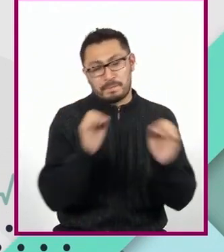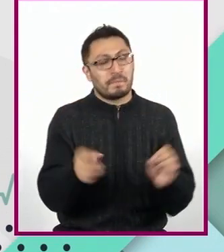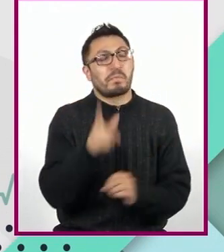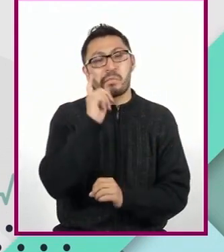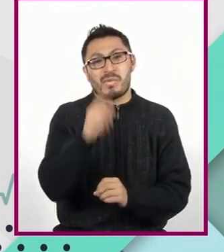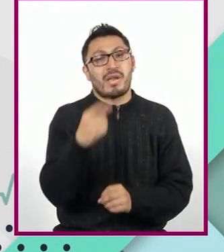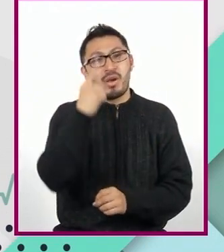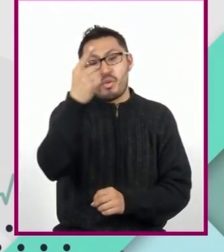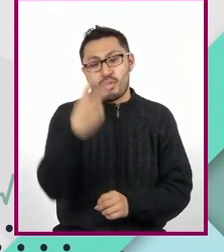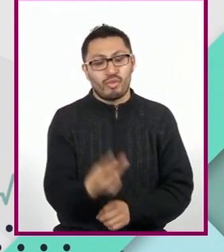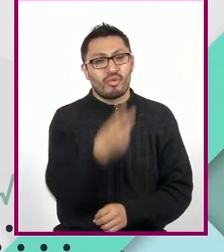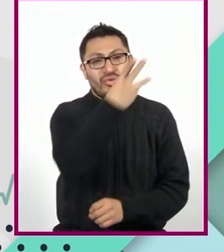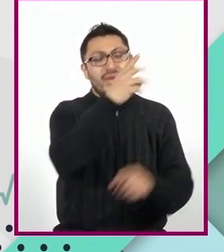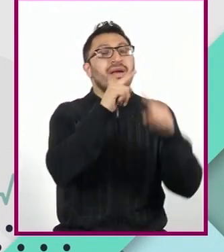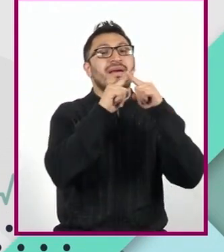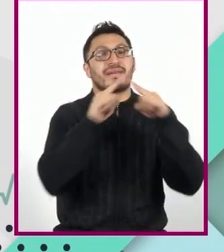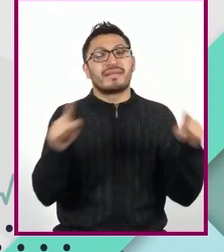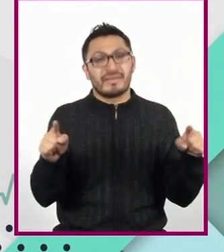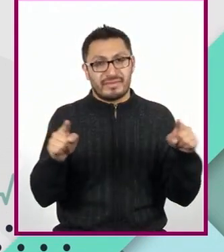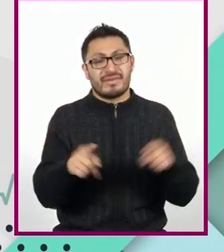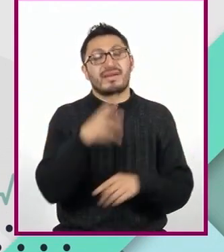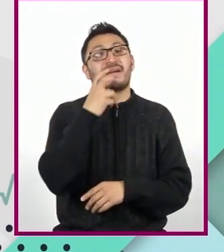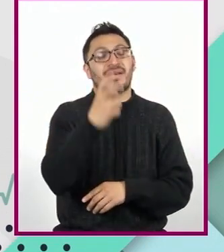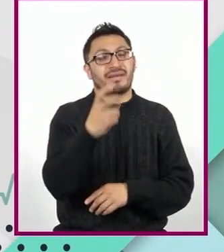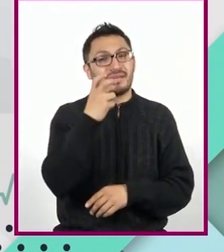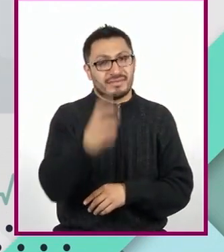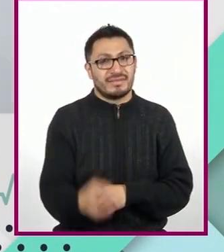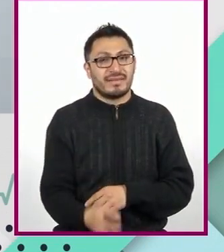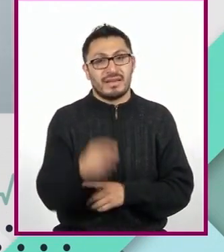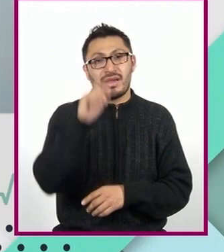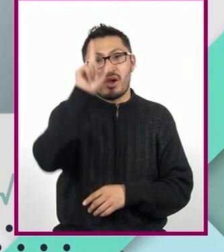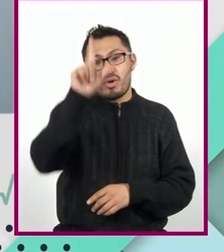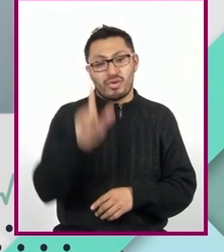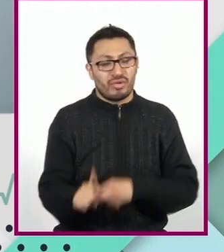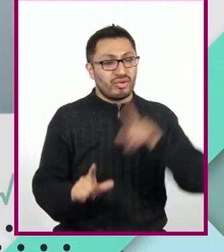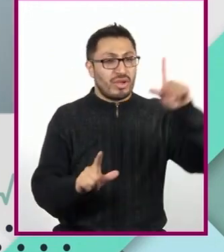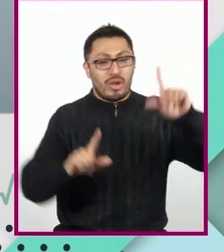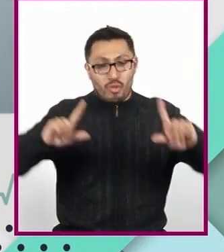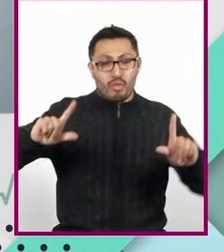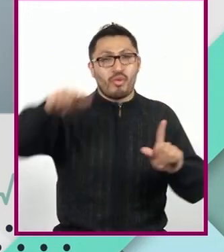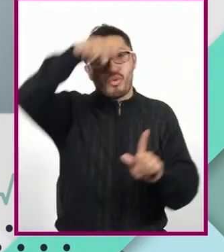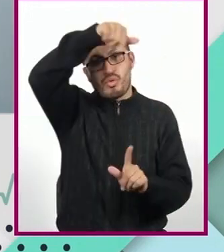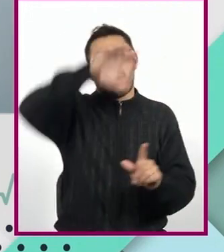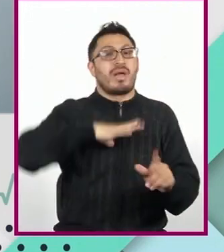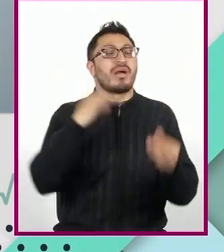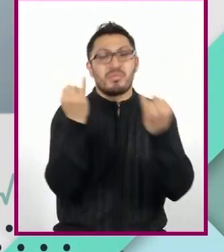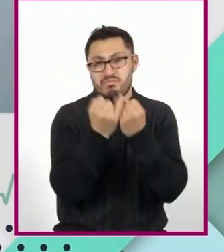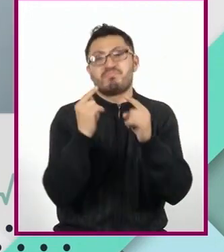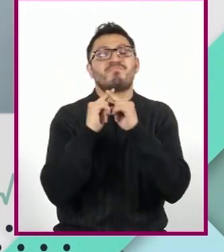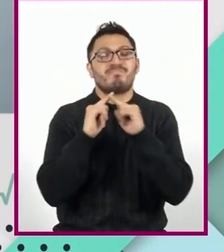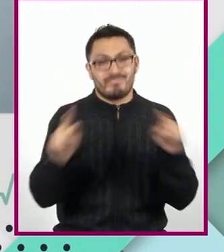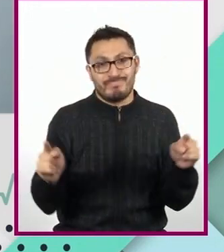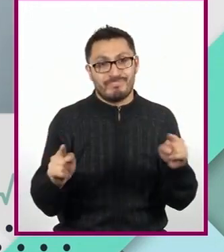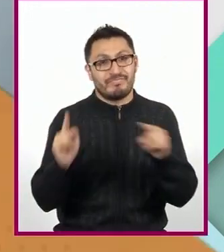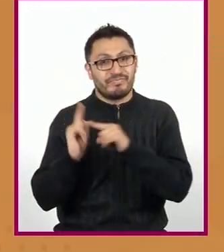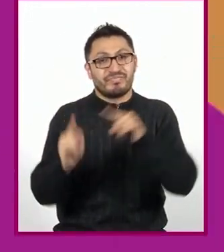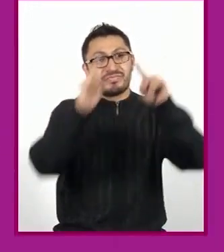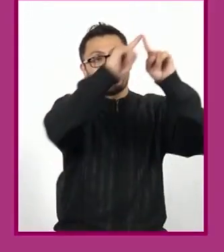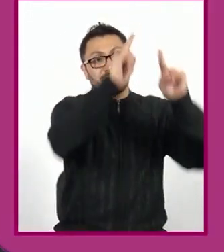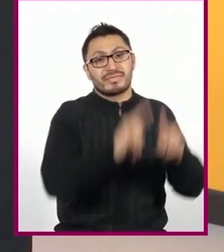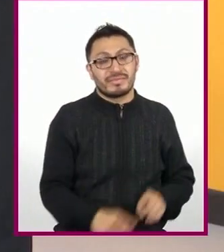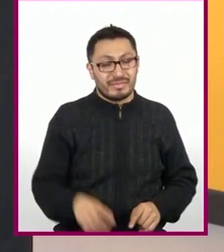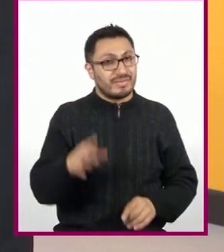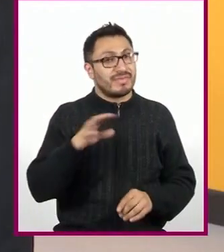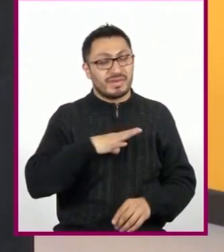que sus tres lados son diferentes. Por lo tanto, sus tres ángulos tienen medidas distintas. Hasta aquí mi